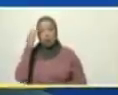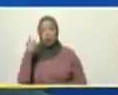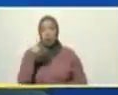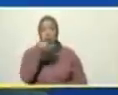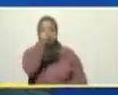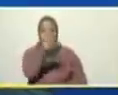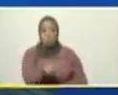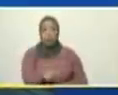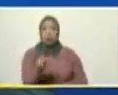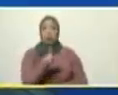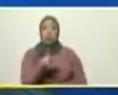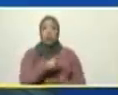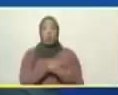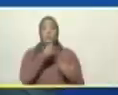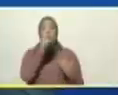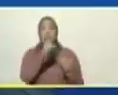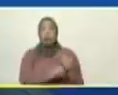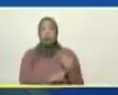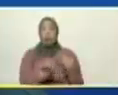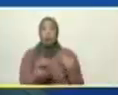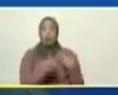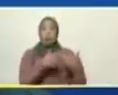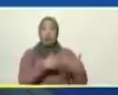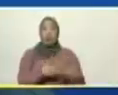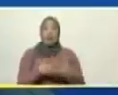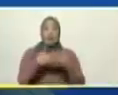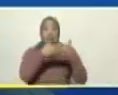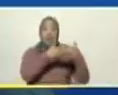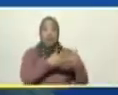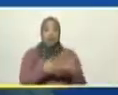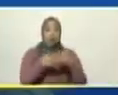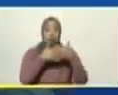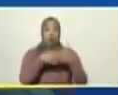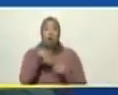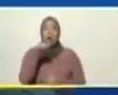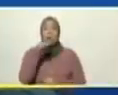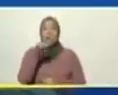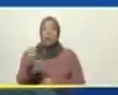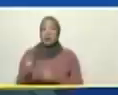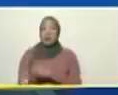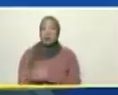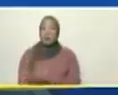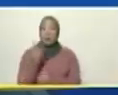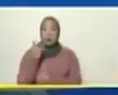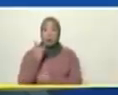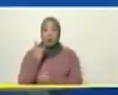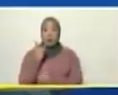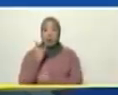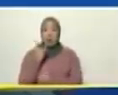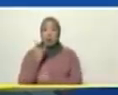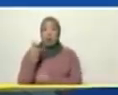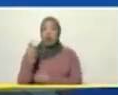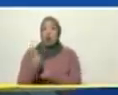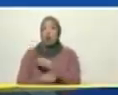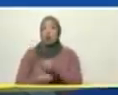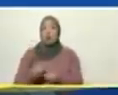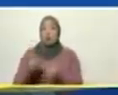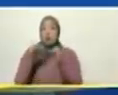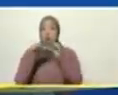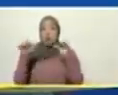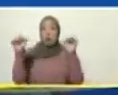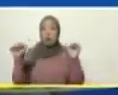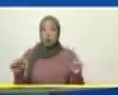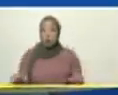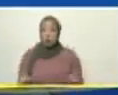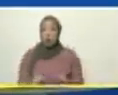Bolsonaro sigue un proyecto que es de fake news, que sigue el cuaderno de estrategias de Steve Bannon, la